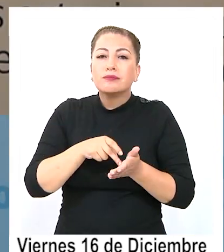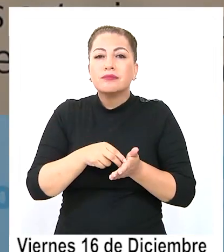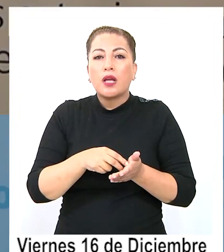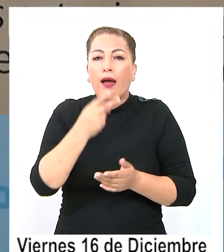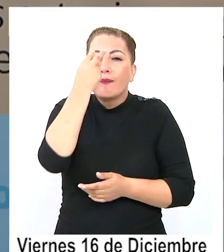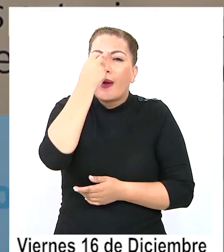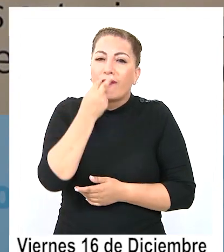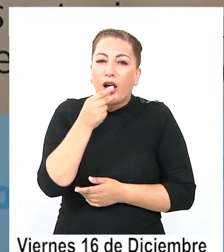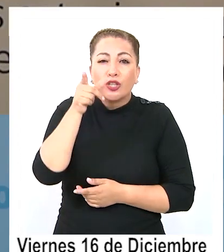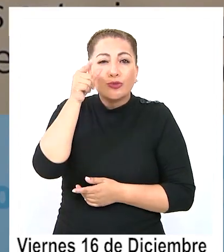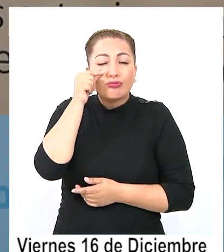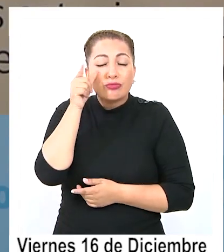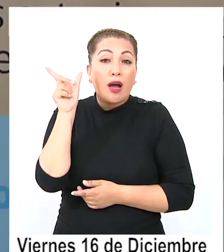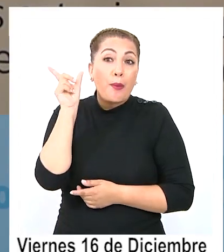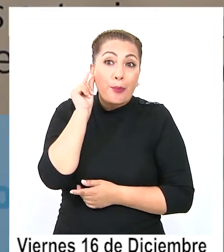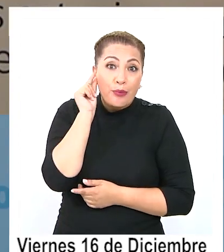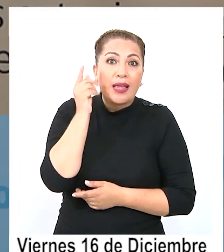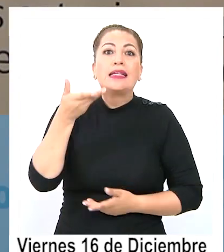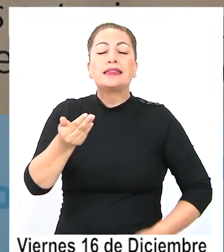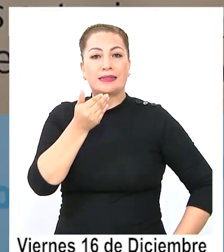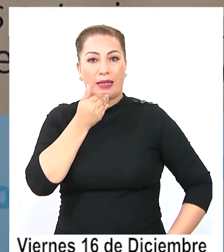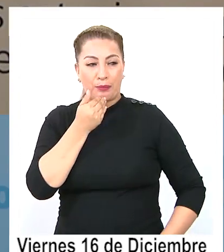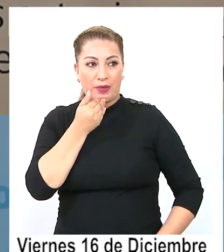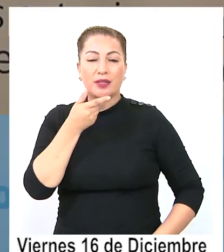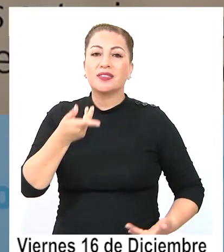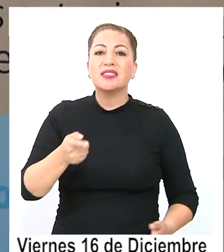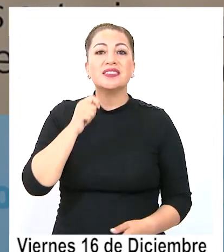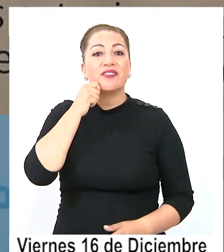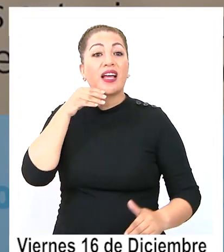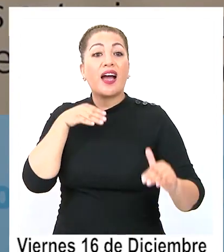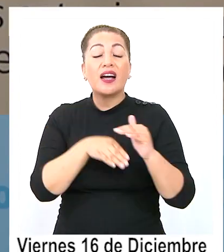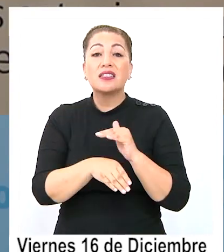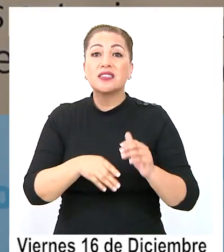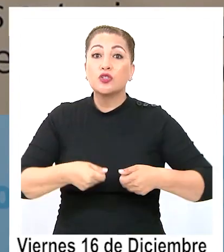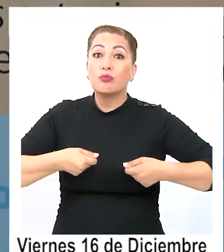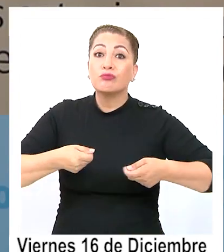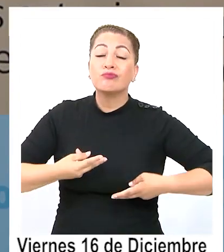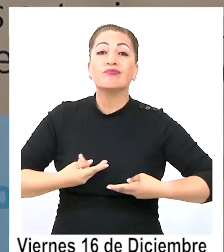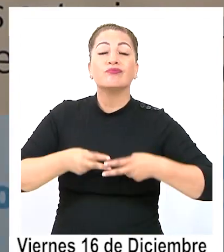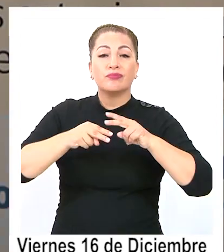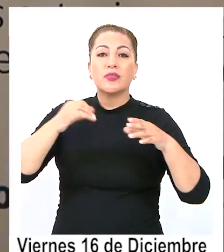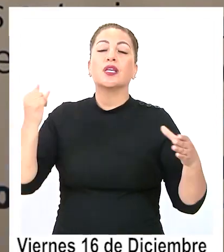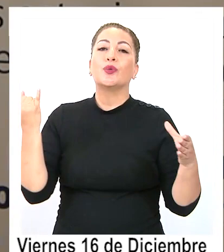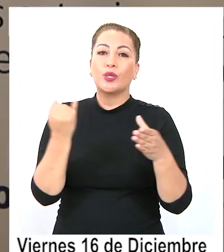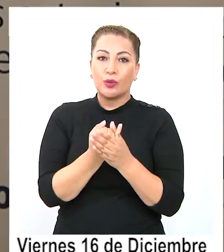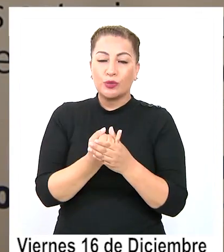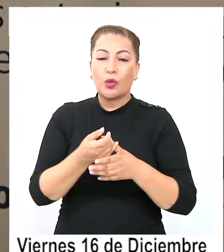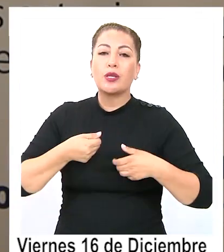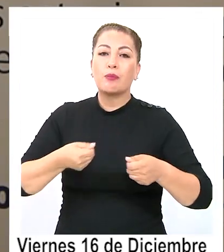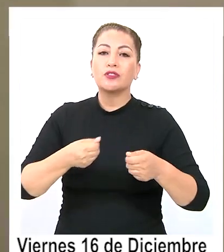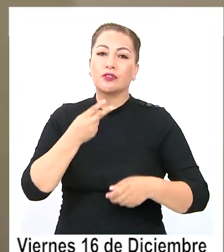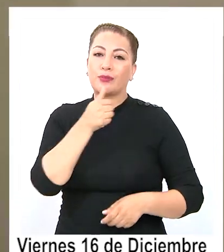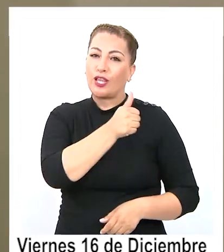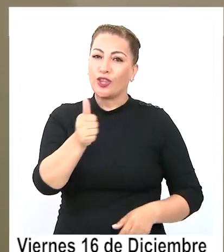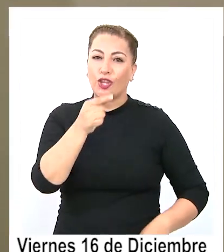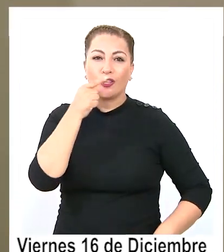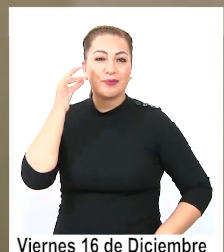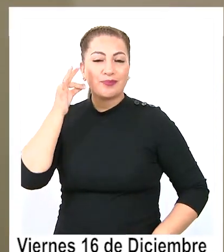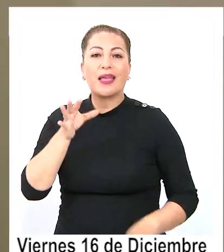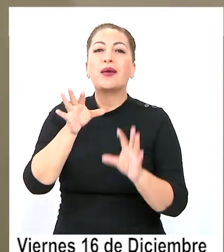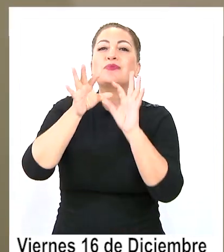la visión, perder la audición y por lo tanto invertir en accesibilidad e inclusión es una inversión para todas y todos.